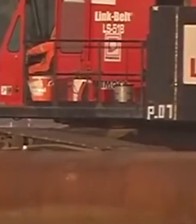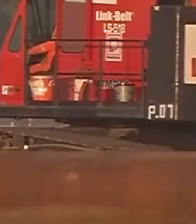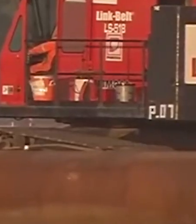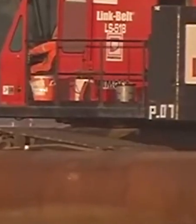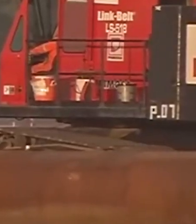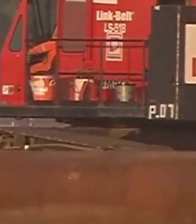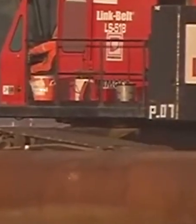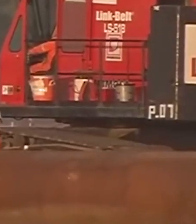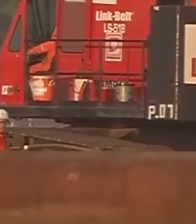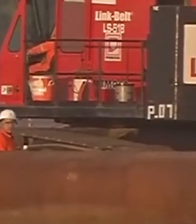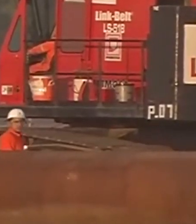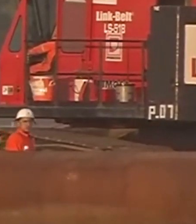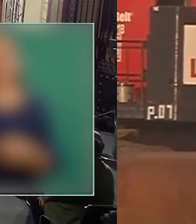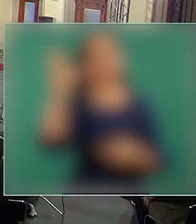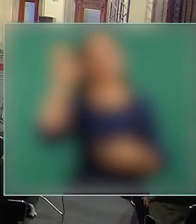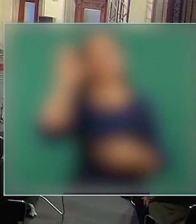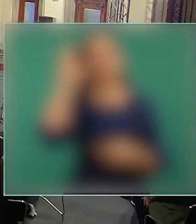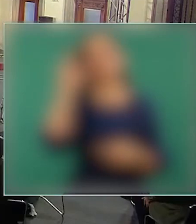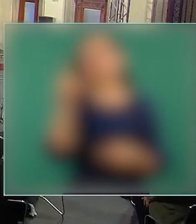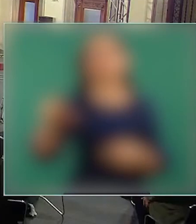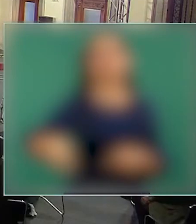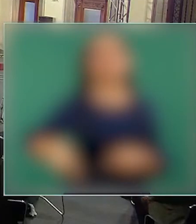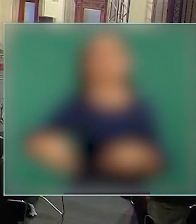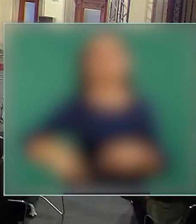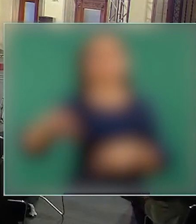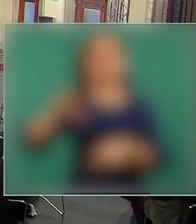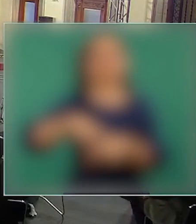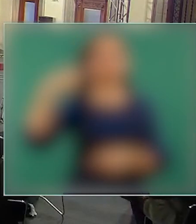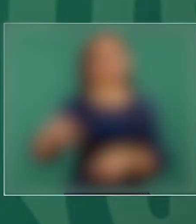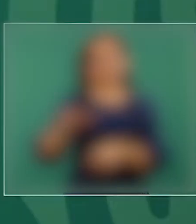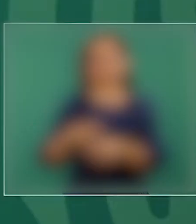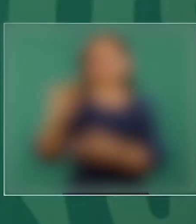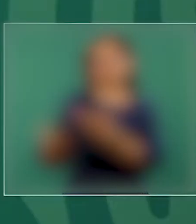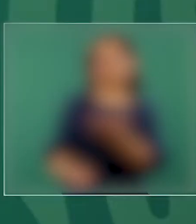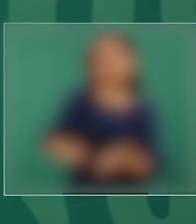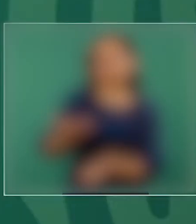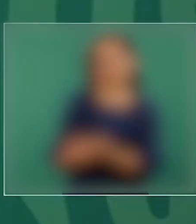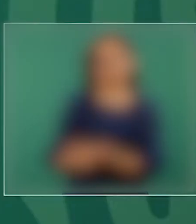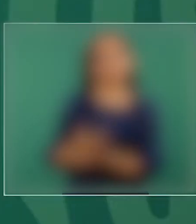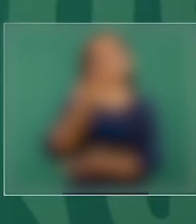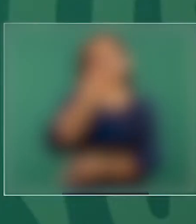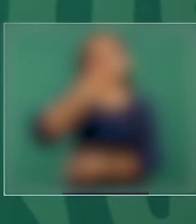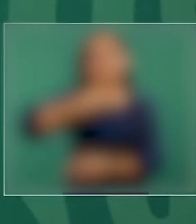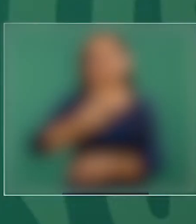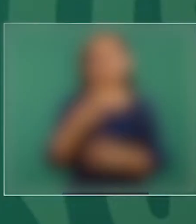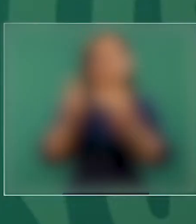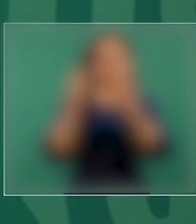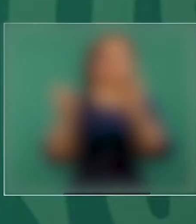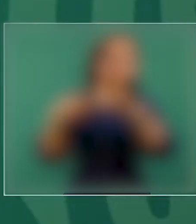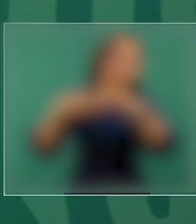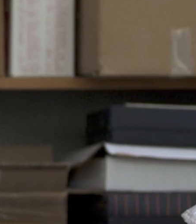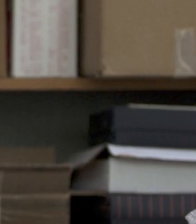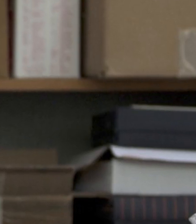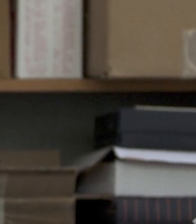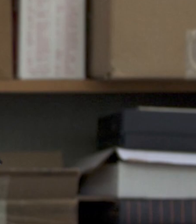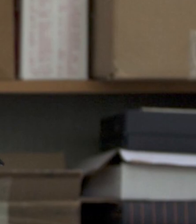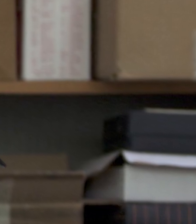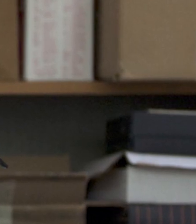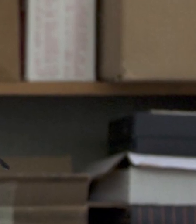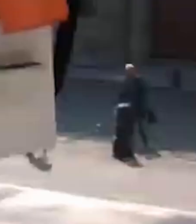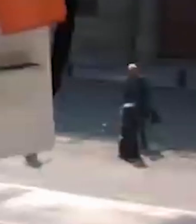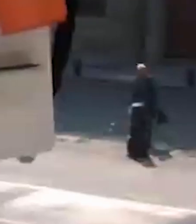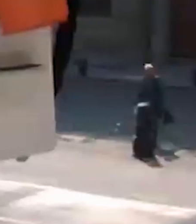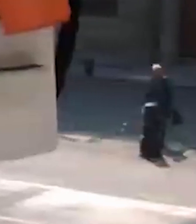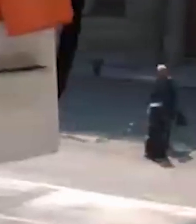que tiene mucho potencial y petróleo. El mandatario expresó su pésame a la familia y comunidad artística por el fallecimiento del artista Vicente